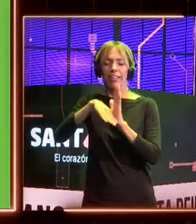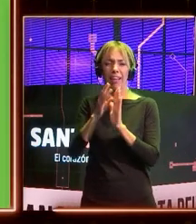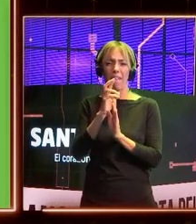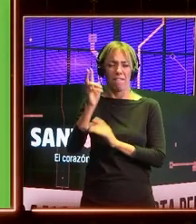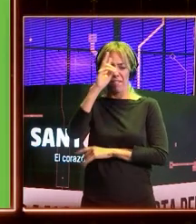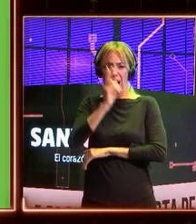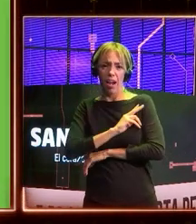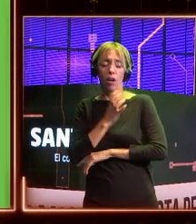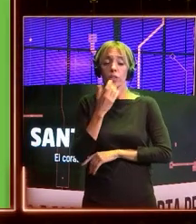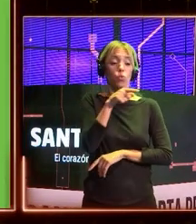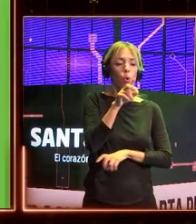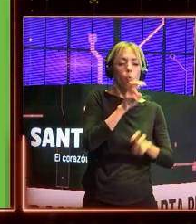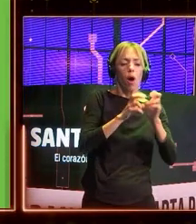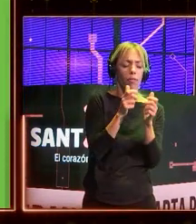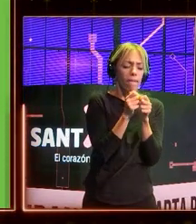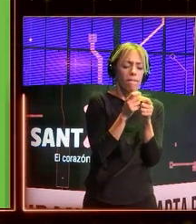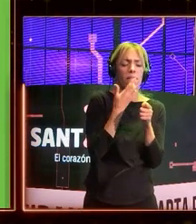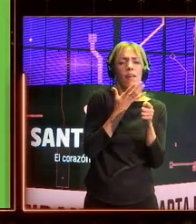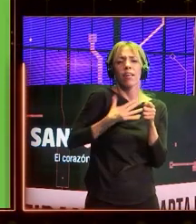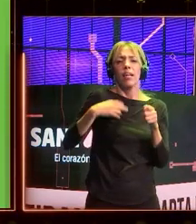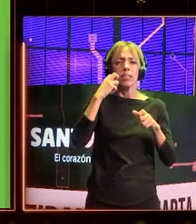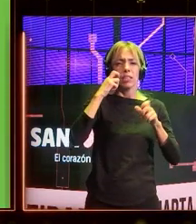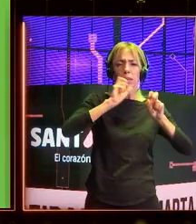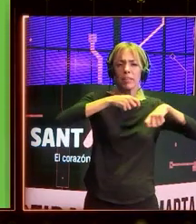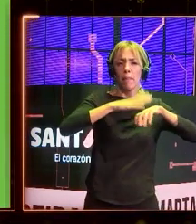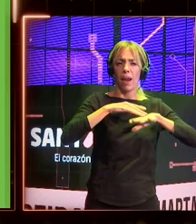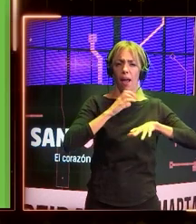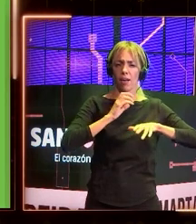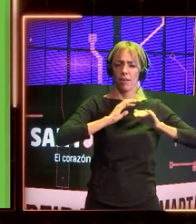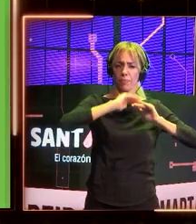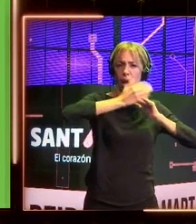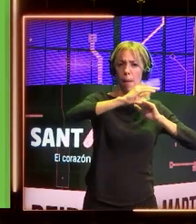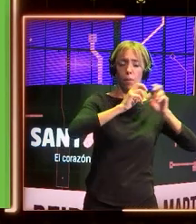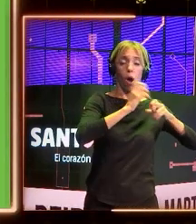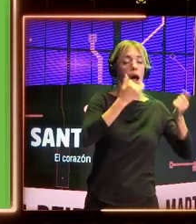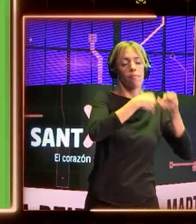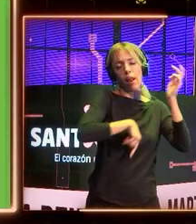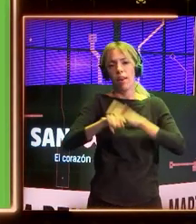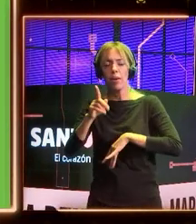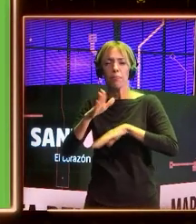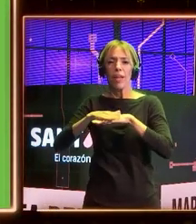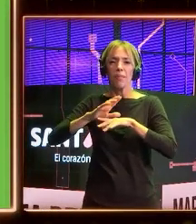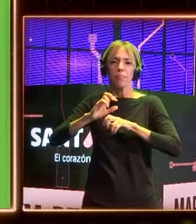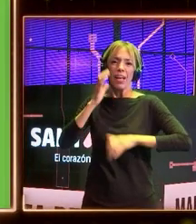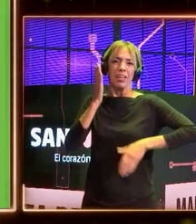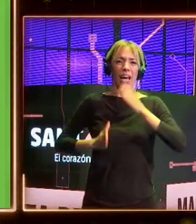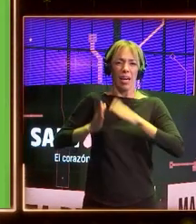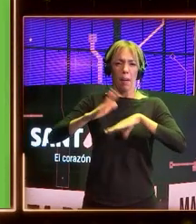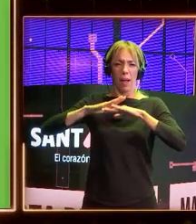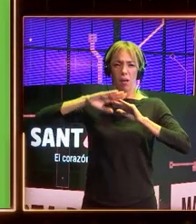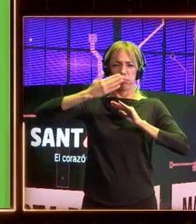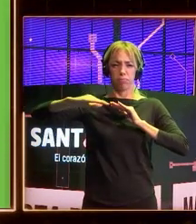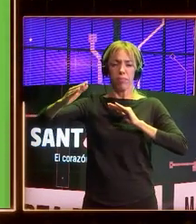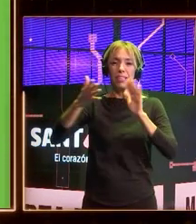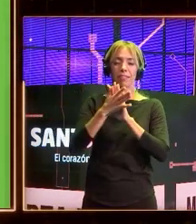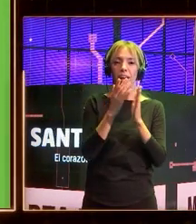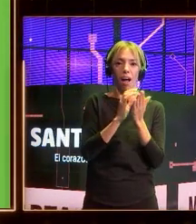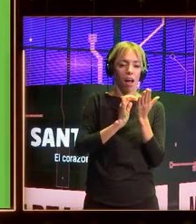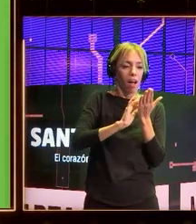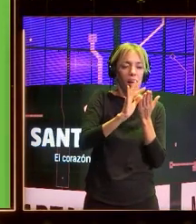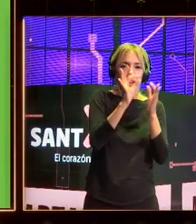unas zapatillas para correr por el campo, acababas viendo como athleisure para maratones, ¿no? Como que nunca eres lo suficientemente